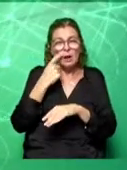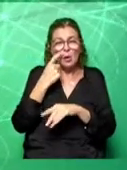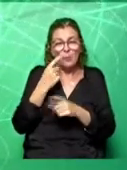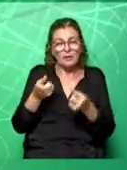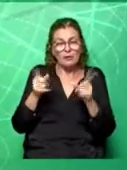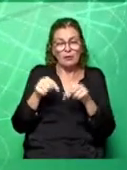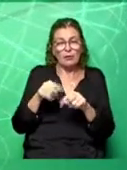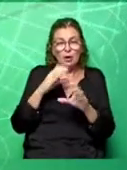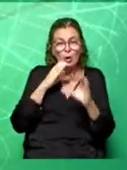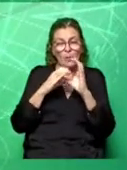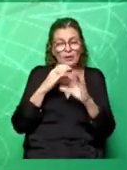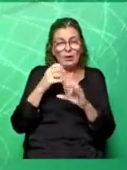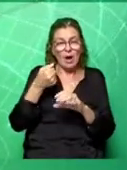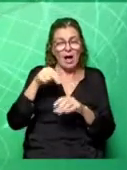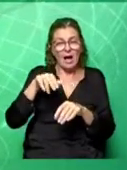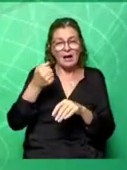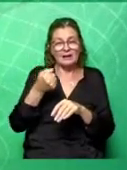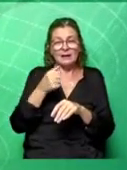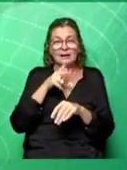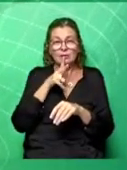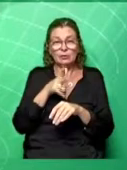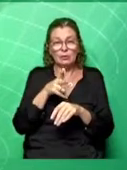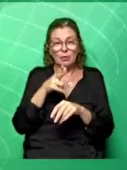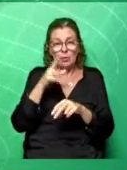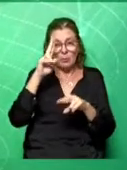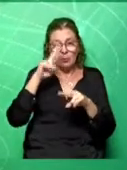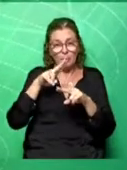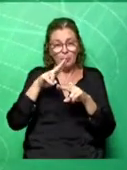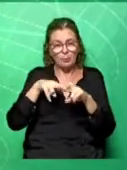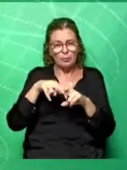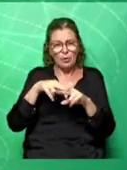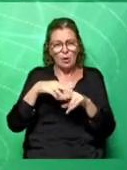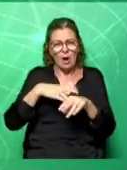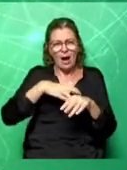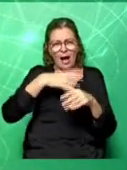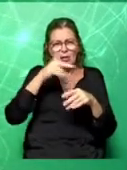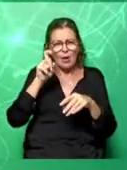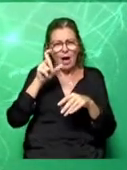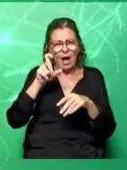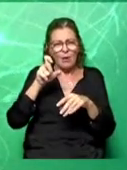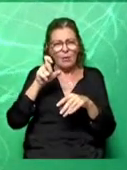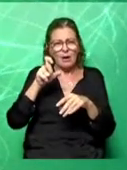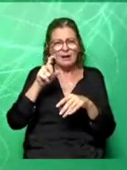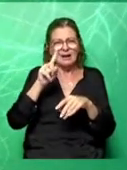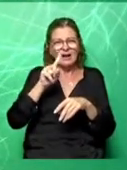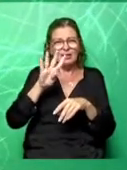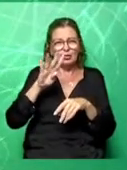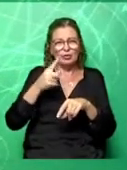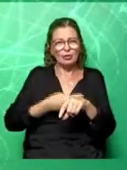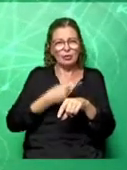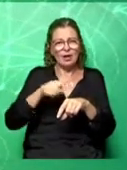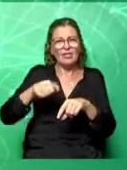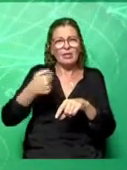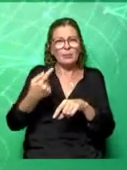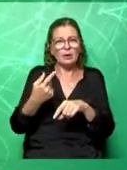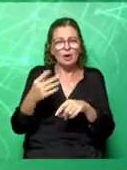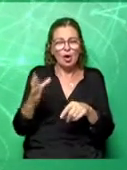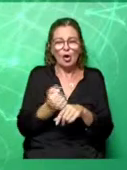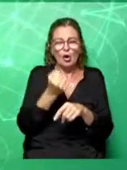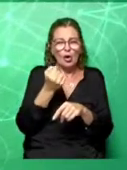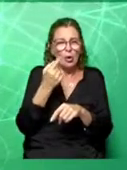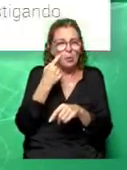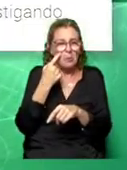y le comunicó a Ana que su hijo se había ahogado en la cantera. El cuerpo de Ángel apareció 14 horas después y todavía no se conocen